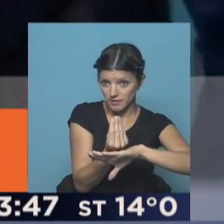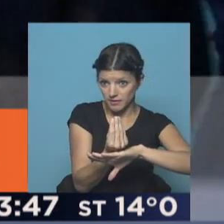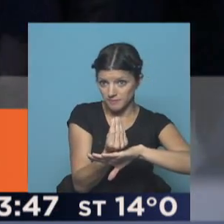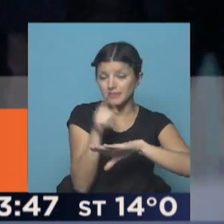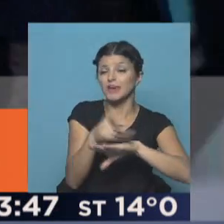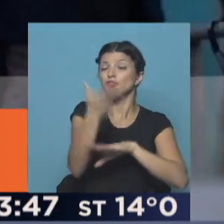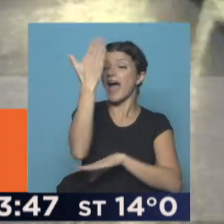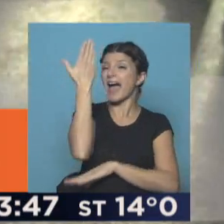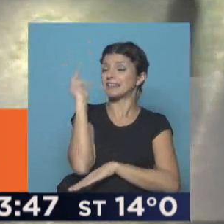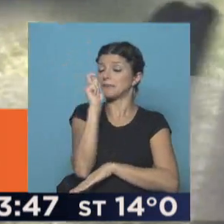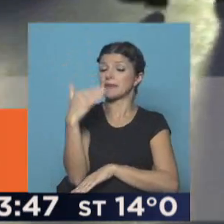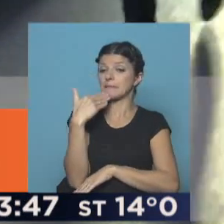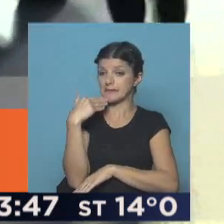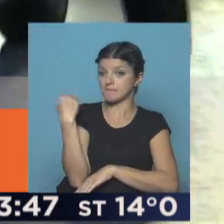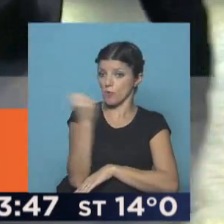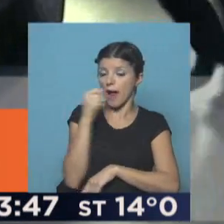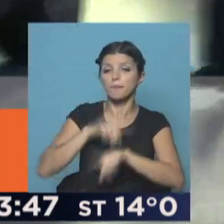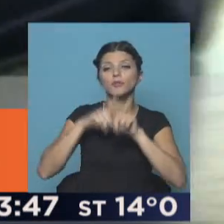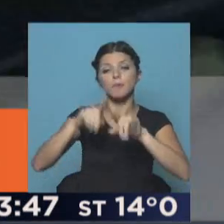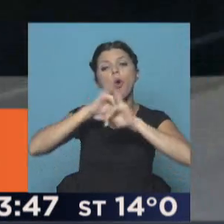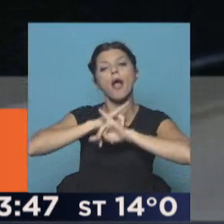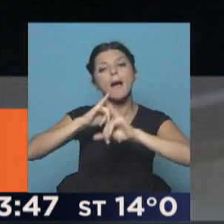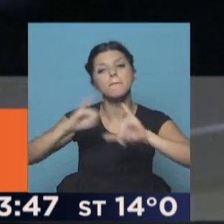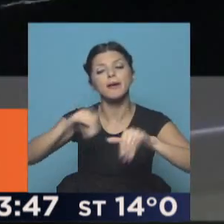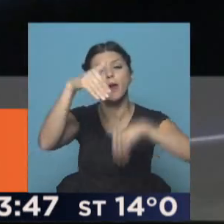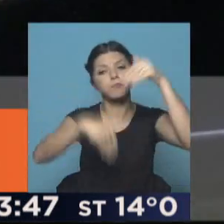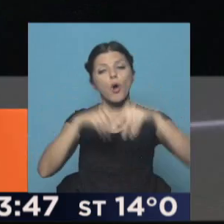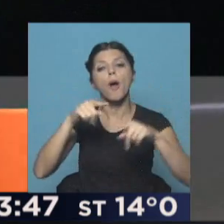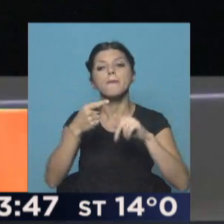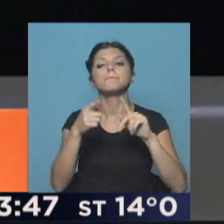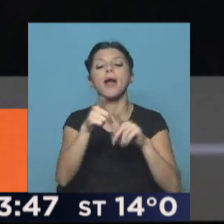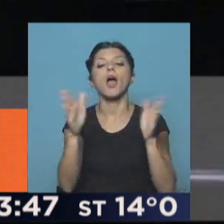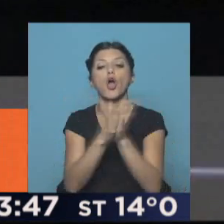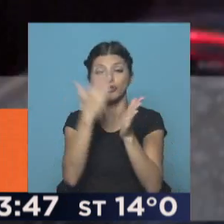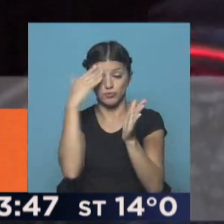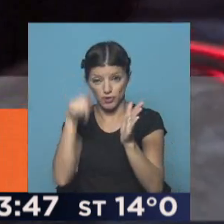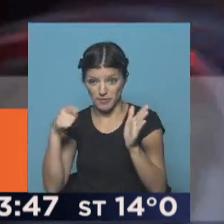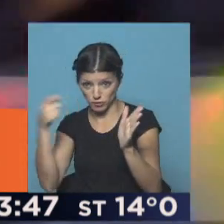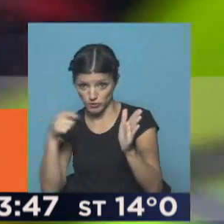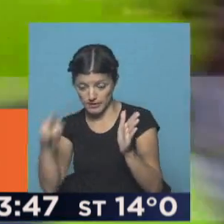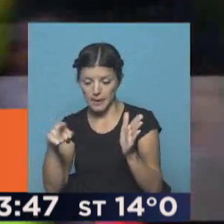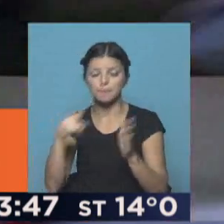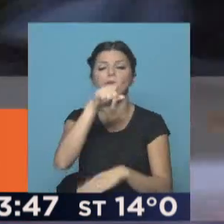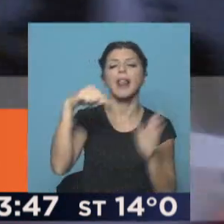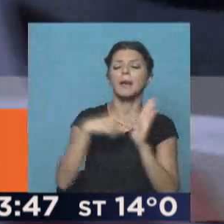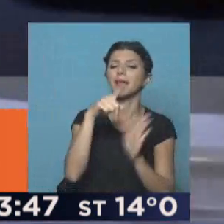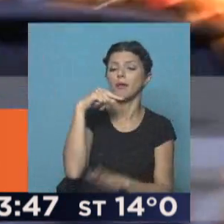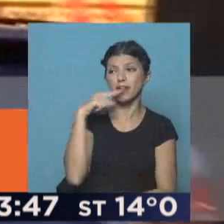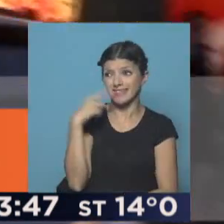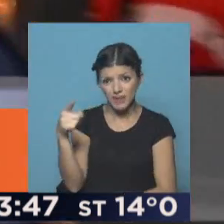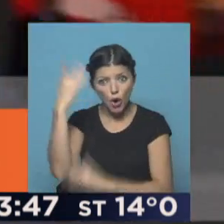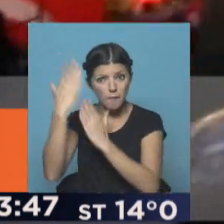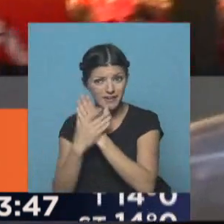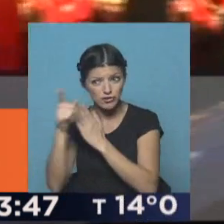intenso en abril durante la campaña por el polémico referéndum constitucional en Turquía, cuando Berlín prohibió a ministros del gabinete